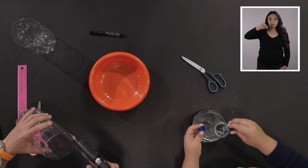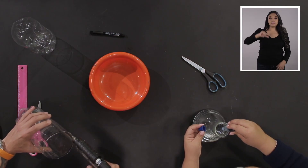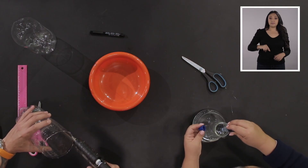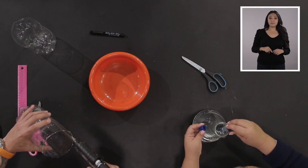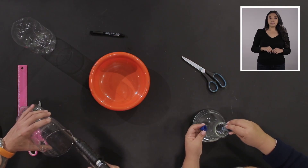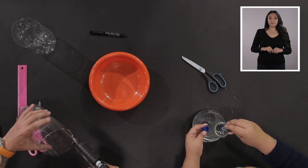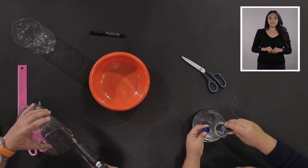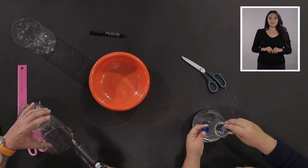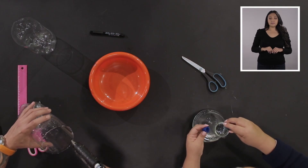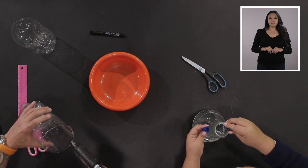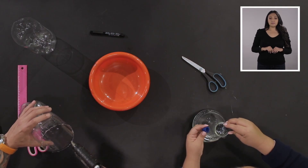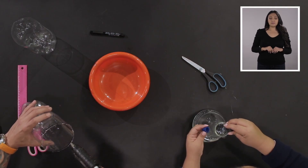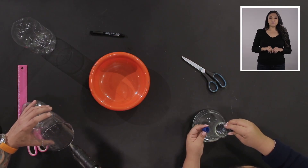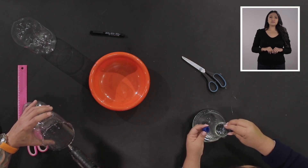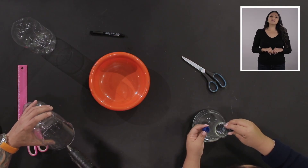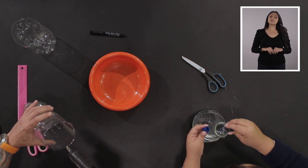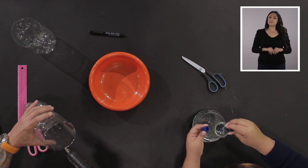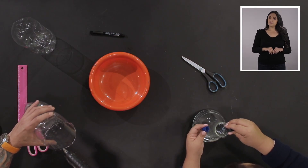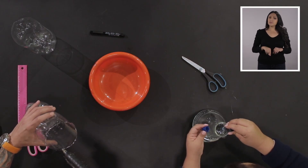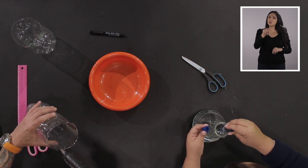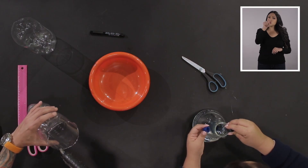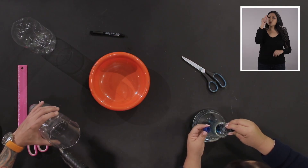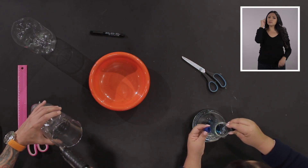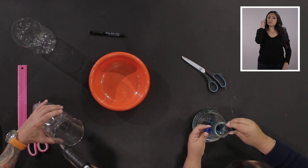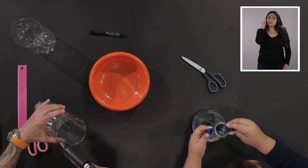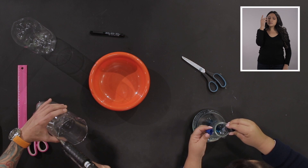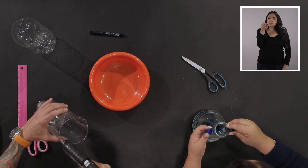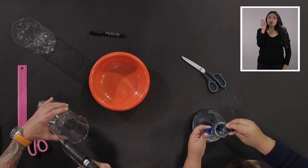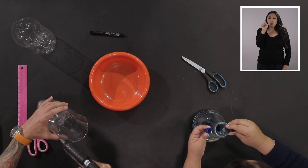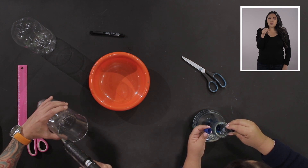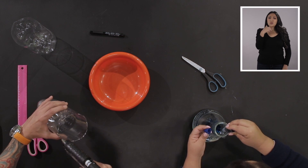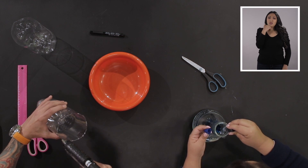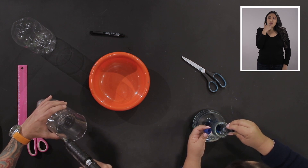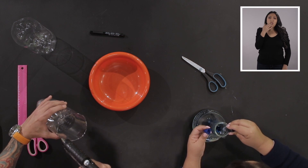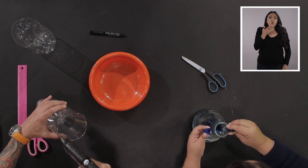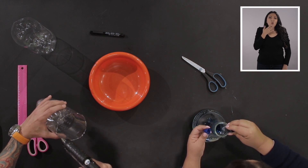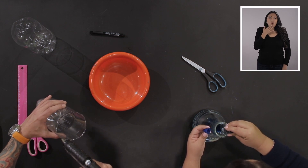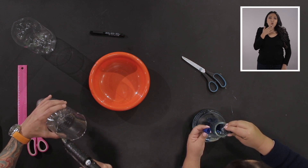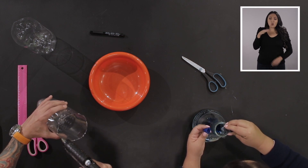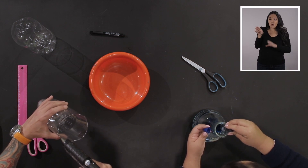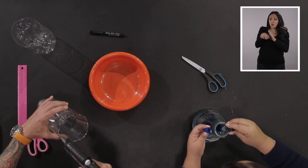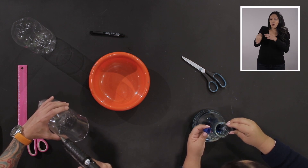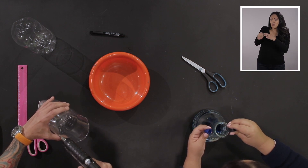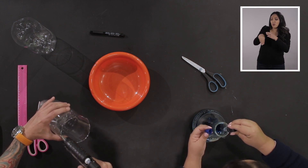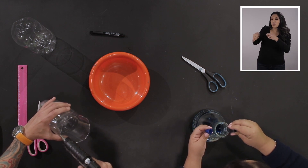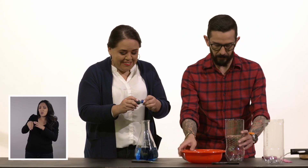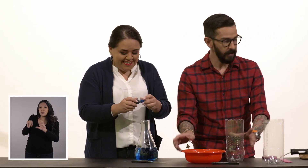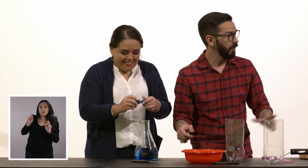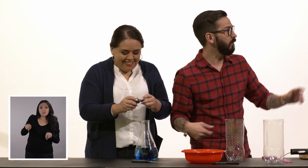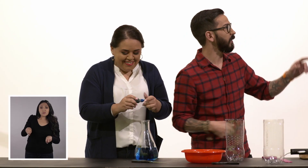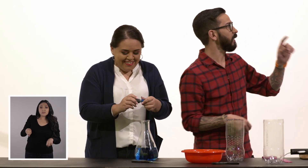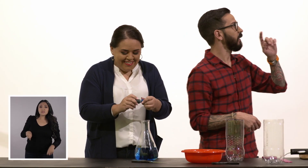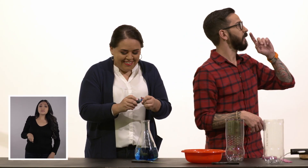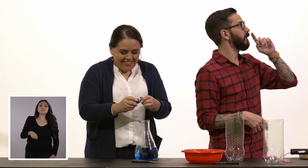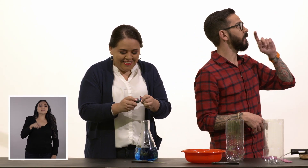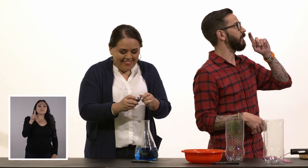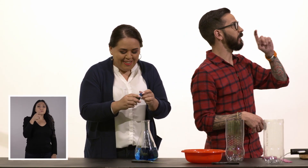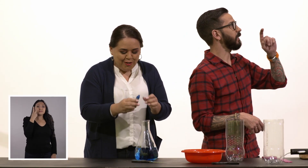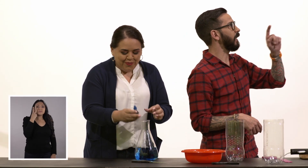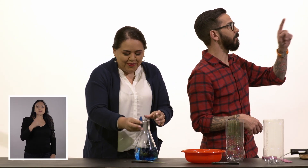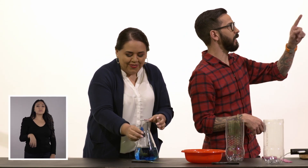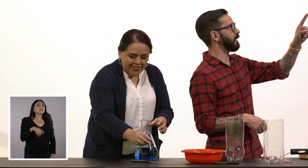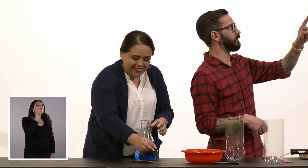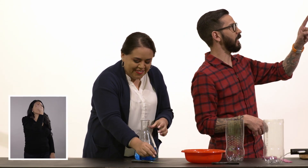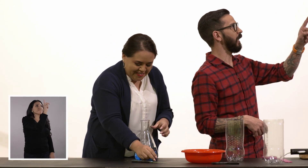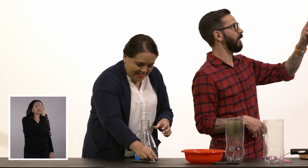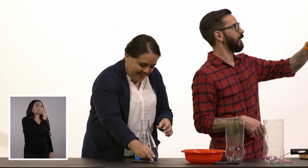ver. ¿Tú crees que en tu bodeguita encuentres algo como para mezclar el agua? Espérame, déjeme ver.